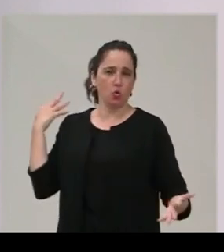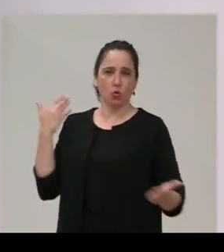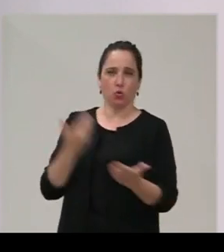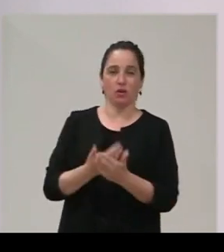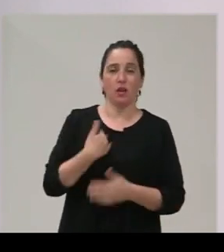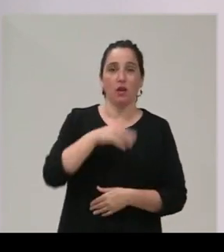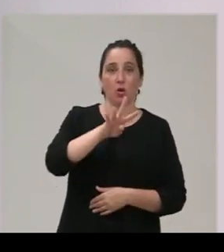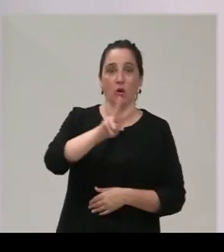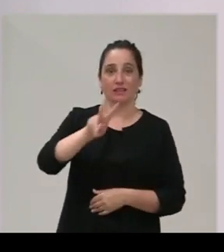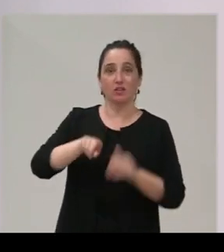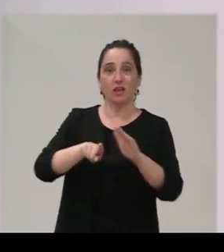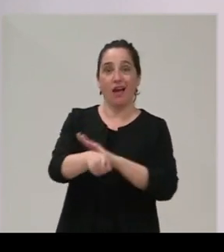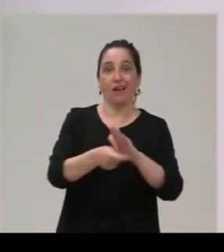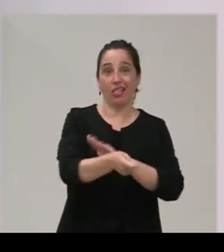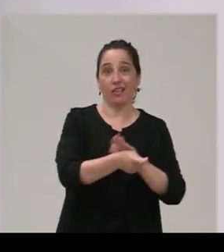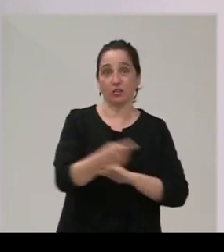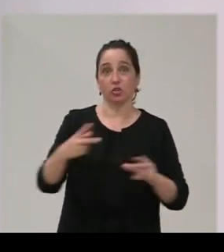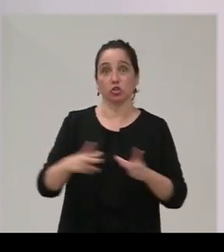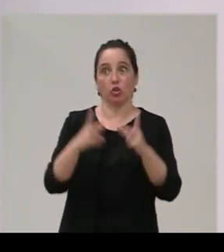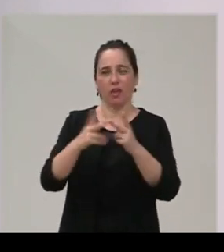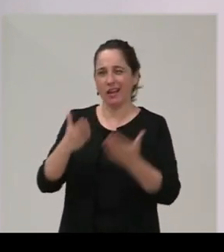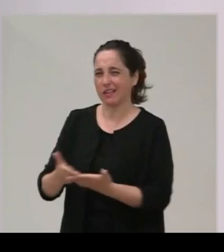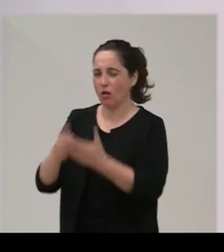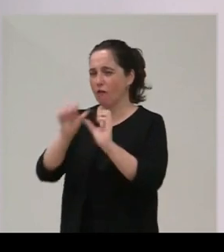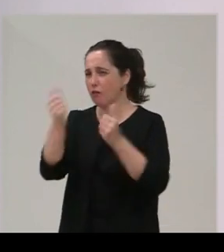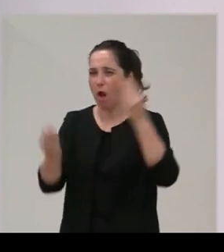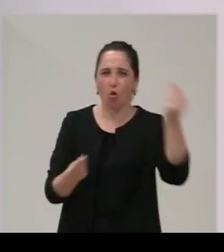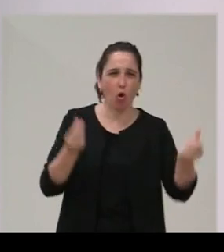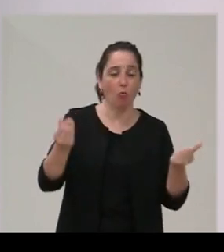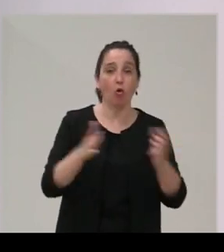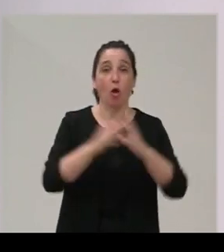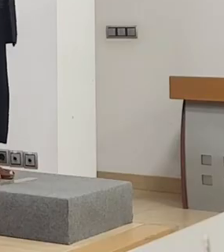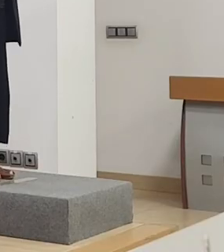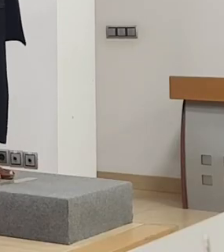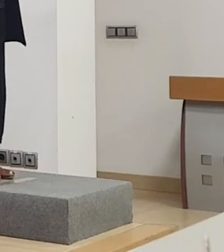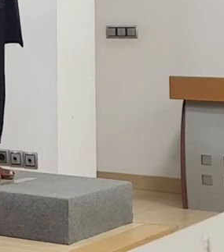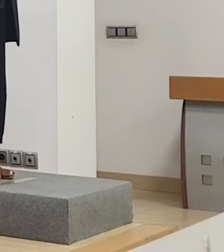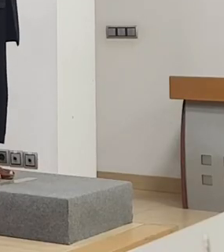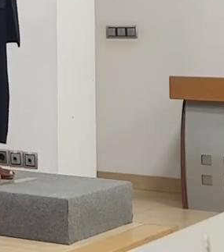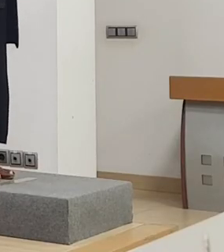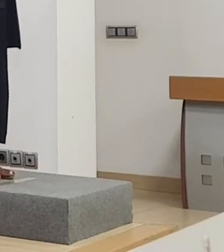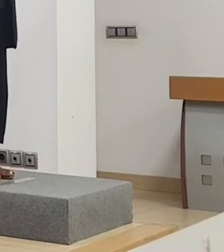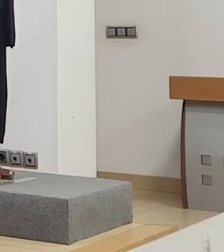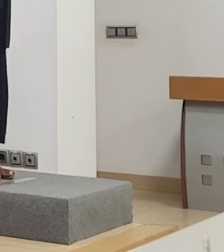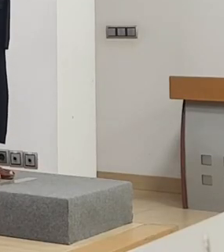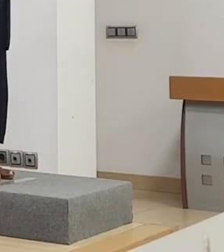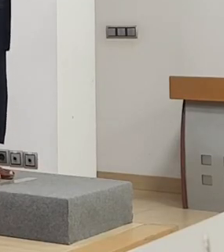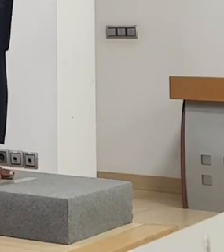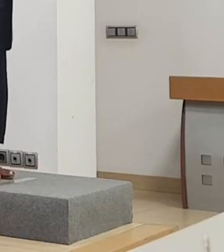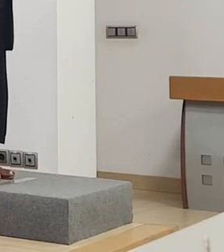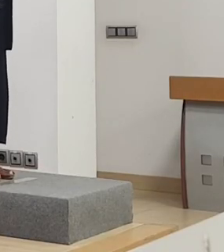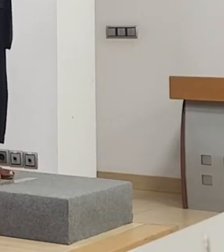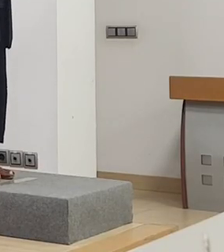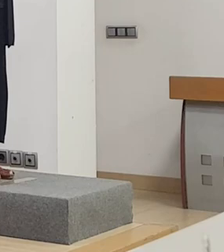42 agentes sociales estudiando diferentes fórmulas saben que el pacto local es como un laboratorio de ideas en